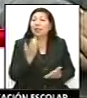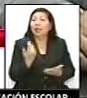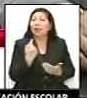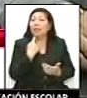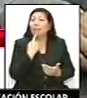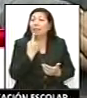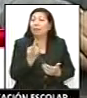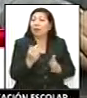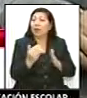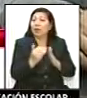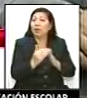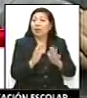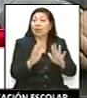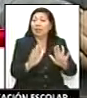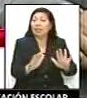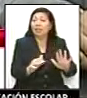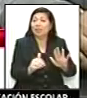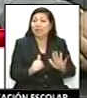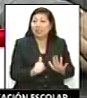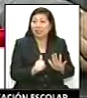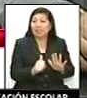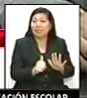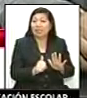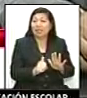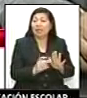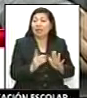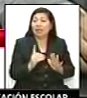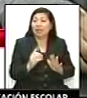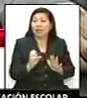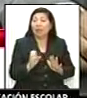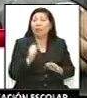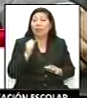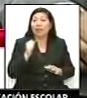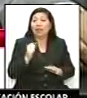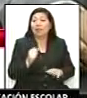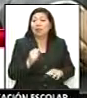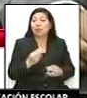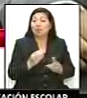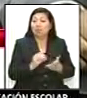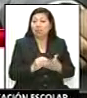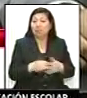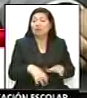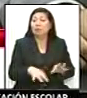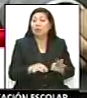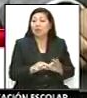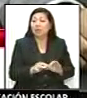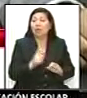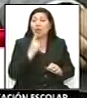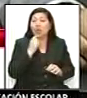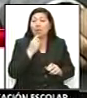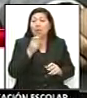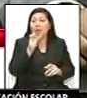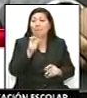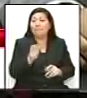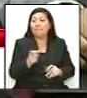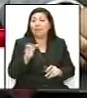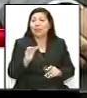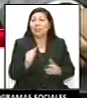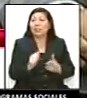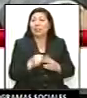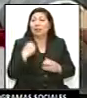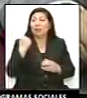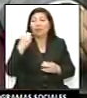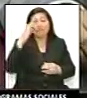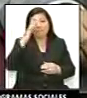establecido en el artículo 16 de la Declaración de los Derechos Fundamentales del Hombre y del Ciudadano de la